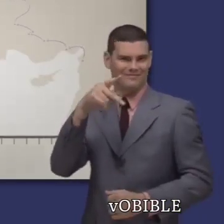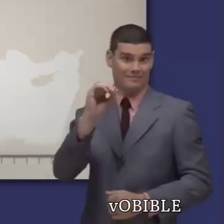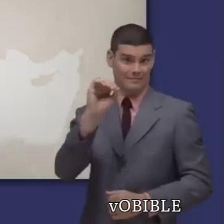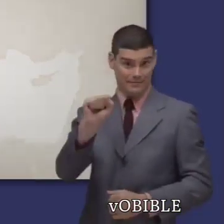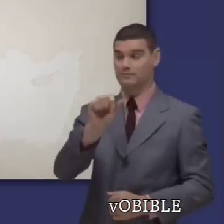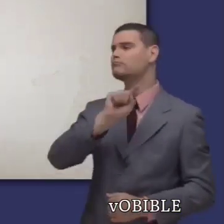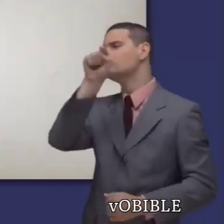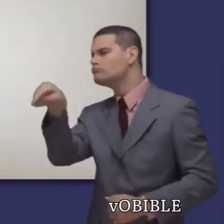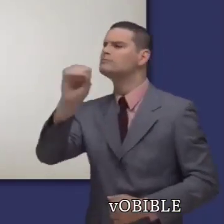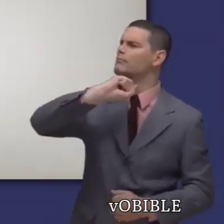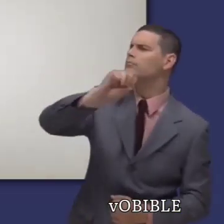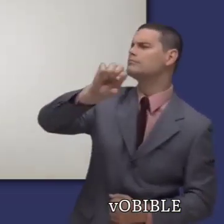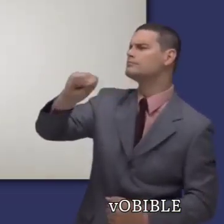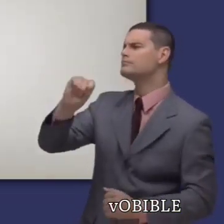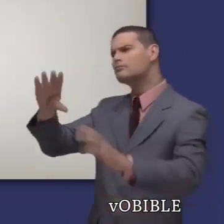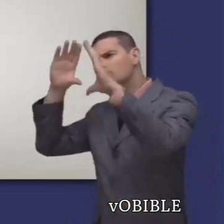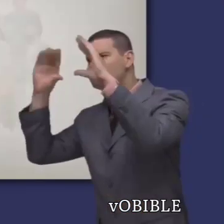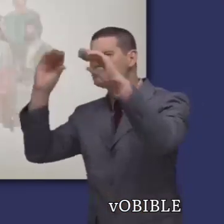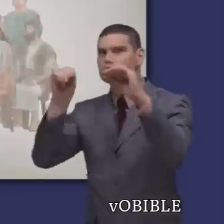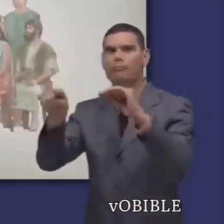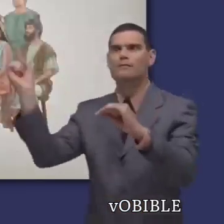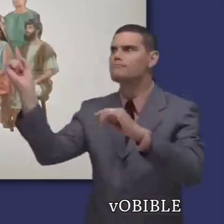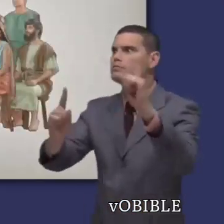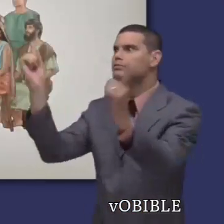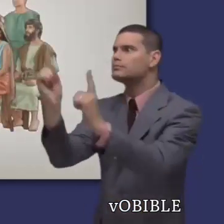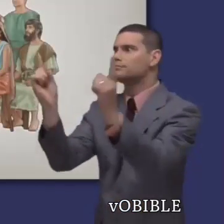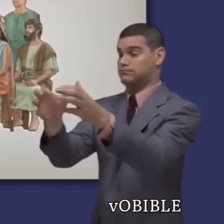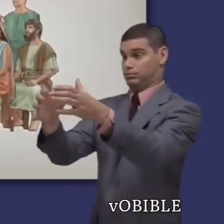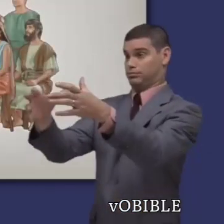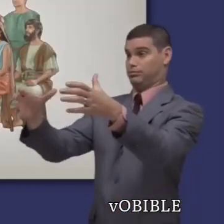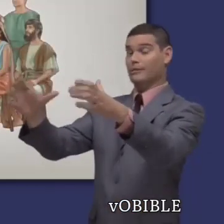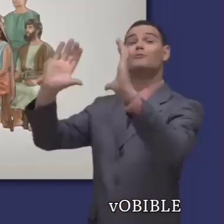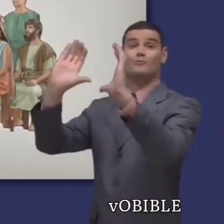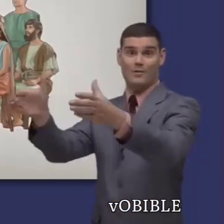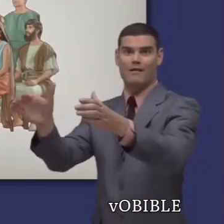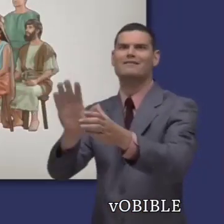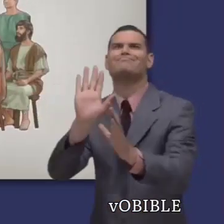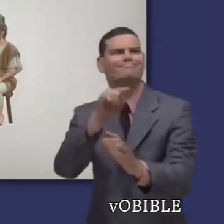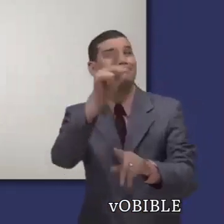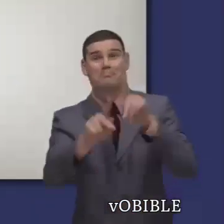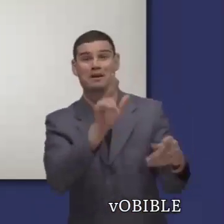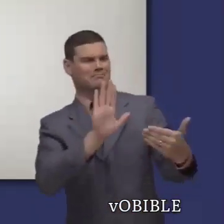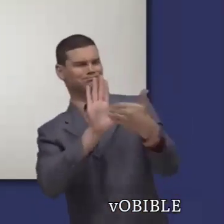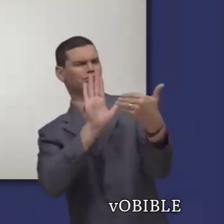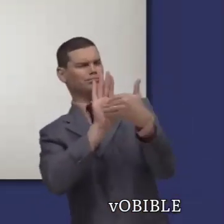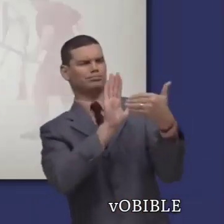de Filipos. Pablo estableció una congregación allí a pesar de la oposición.